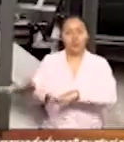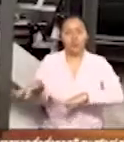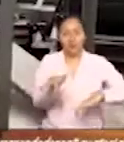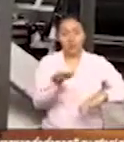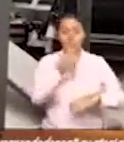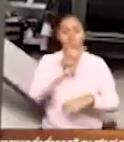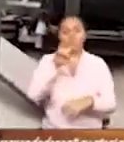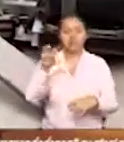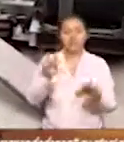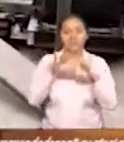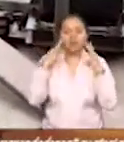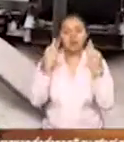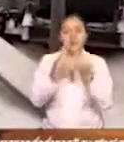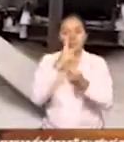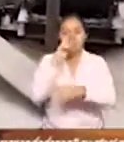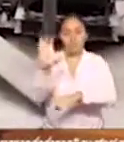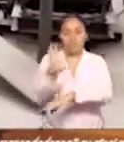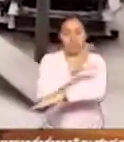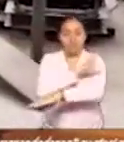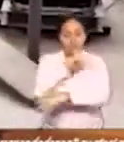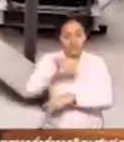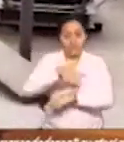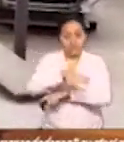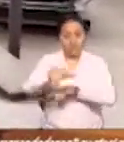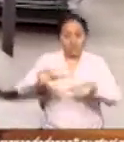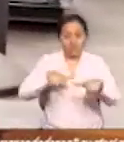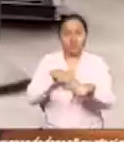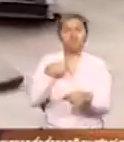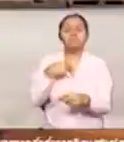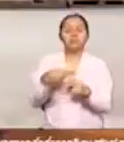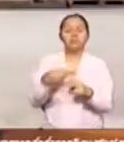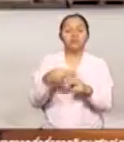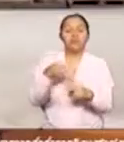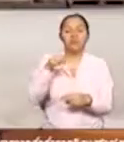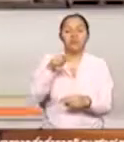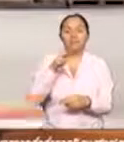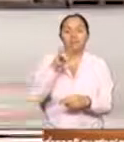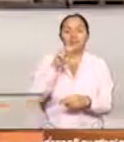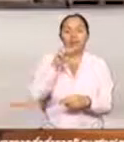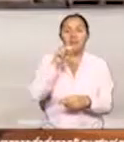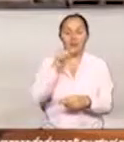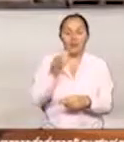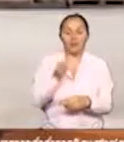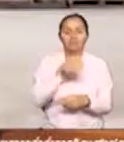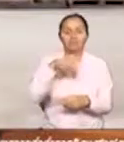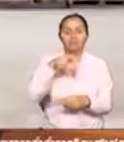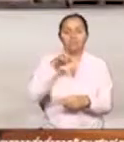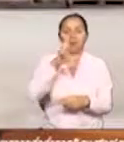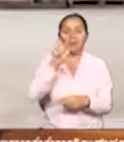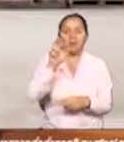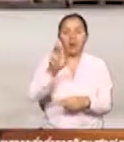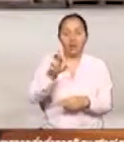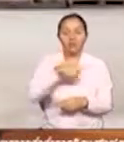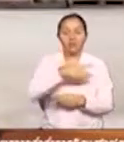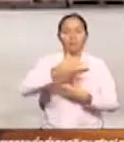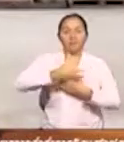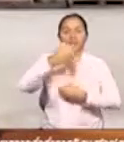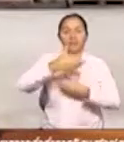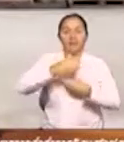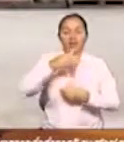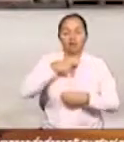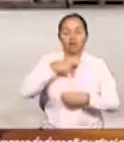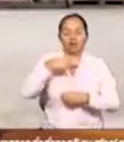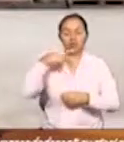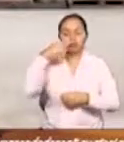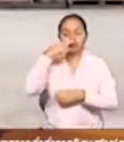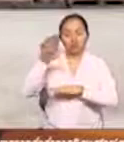400 familias campesinas del sector. Soy Mariana Paucar, estamos en la Federación de Organizaciones Campesinas de Chuchufindi, es un